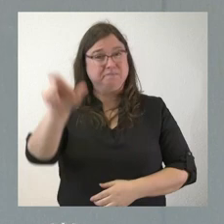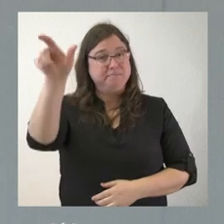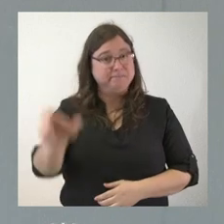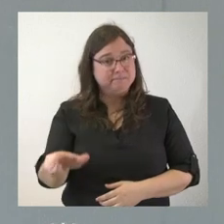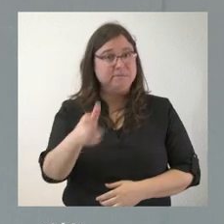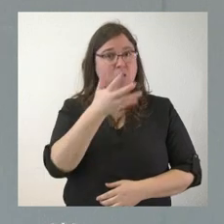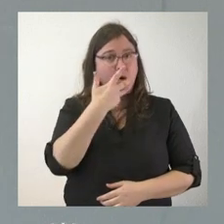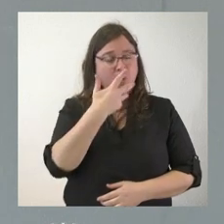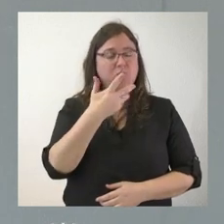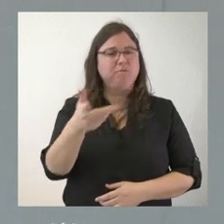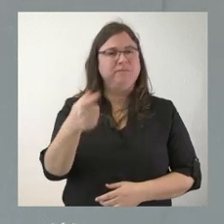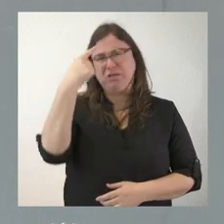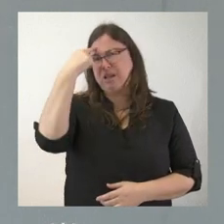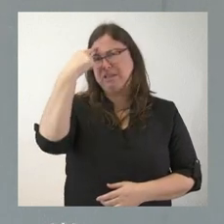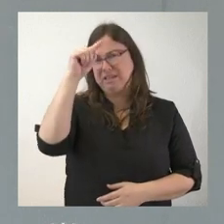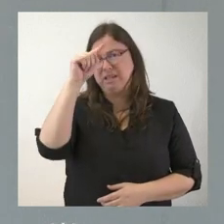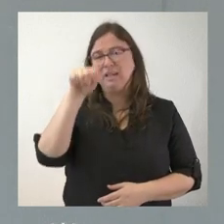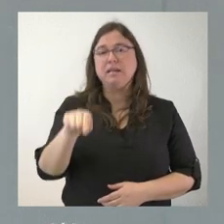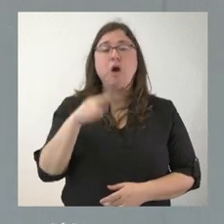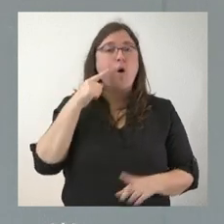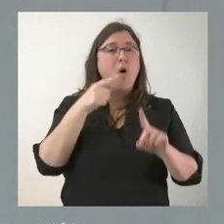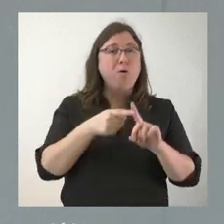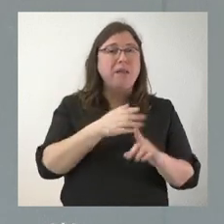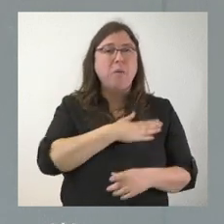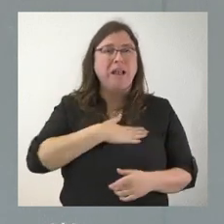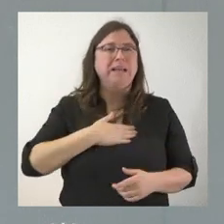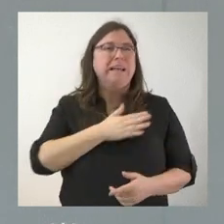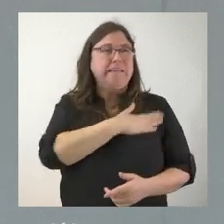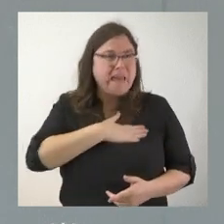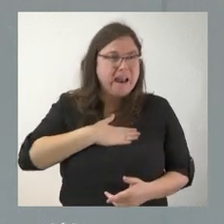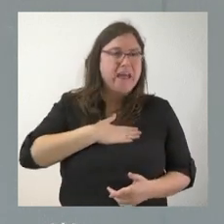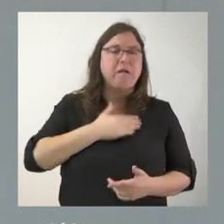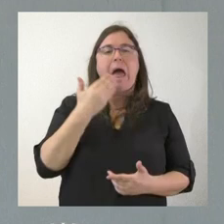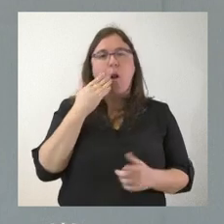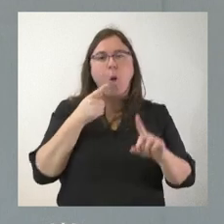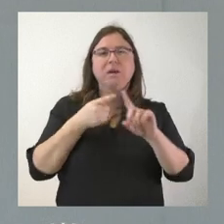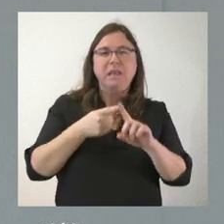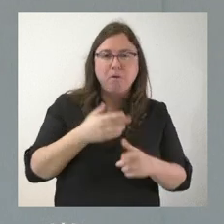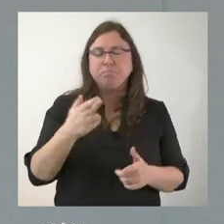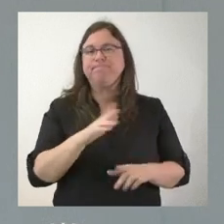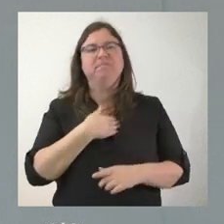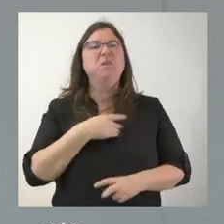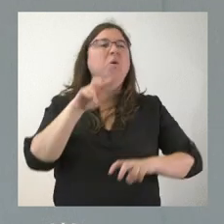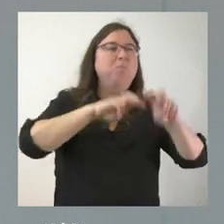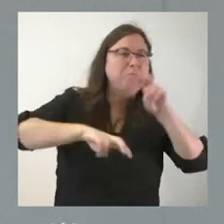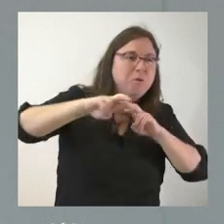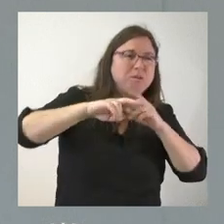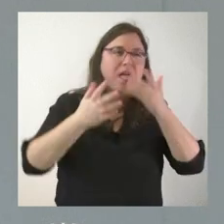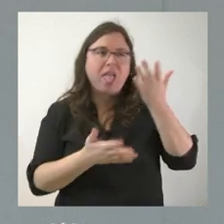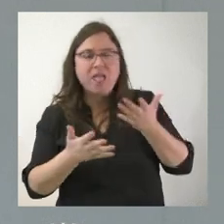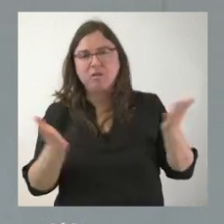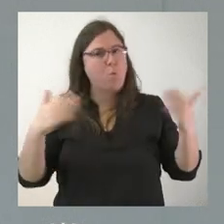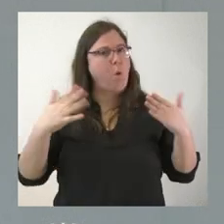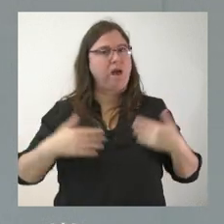como le conozco sé que en su caso no hay ninguna intención y por tanto roba todo el mundo que no lo busque donde no lo